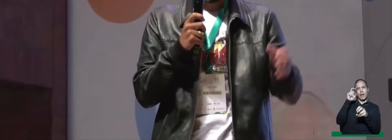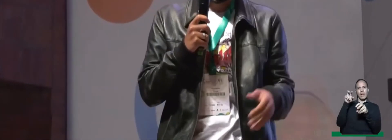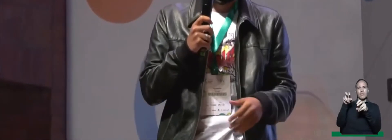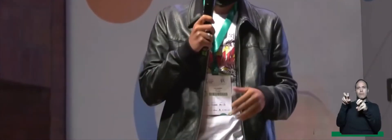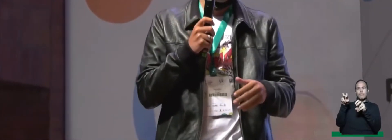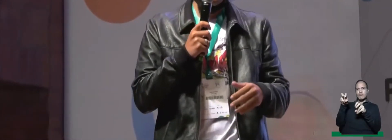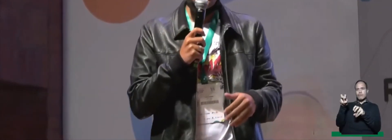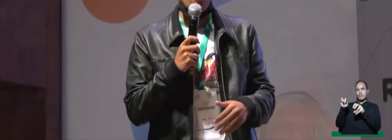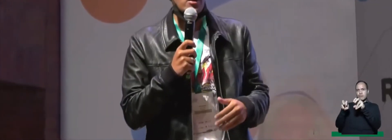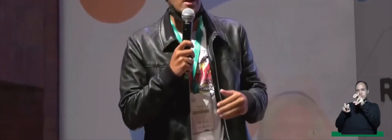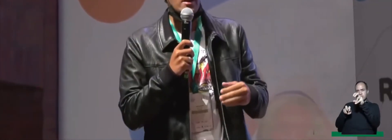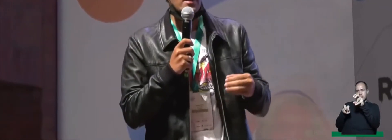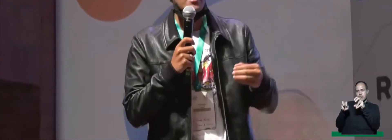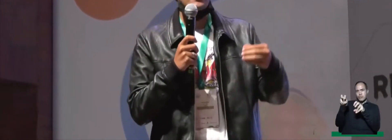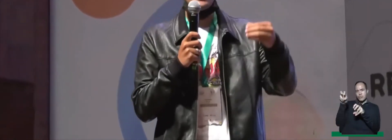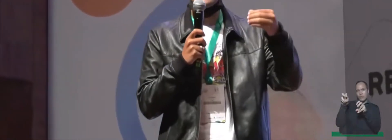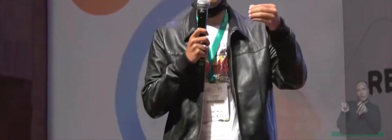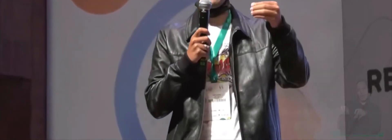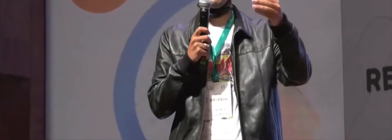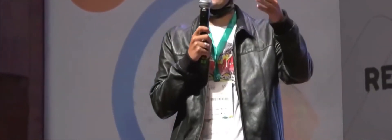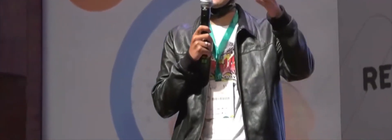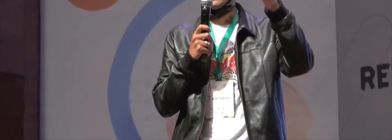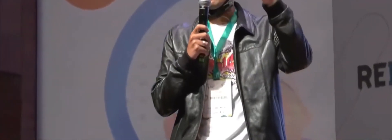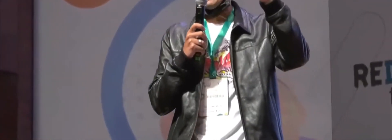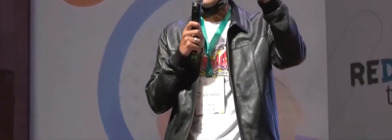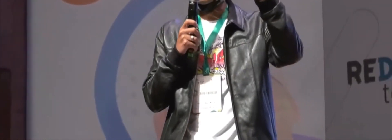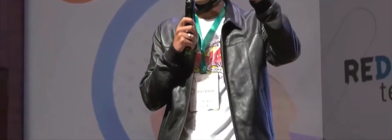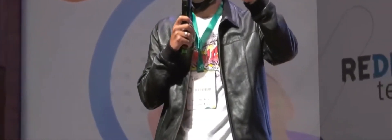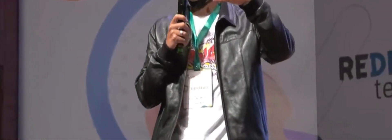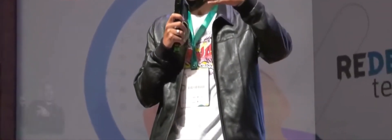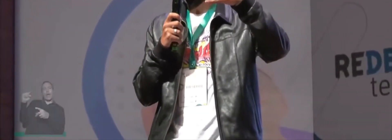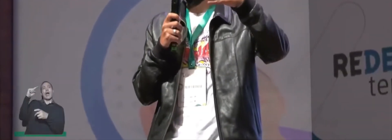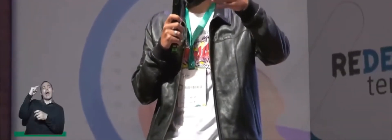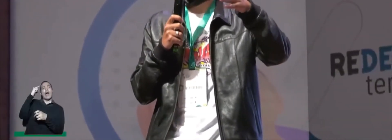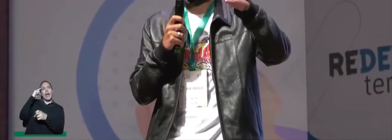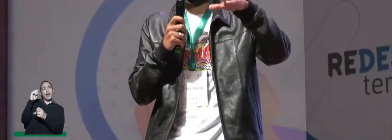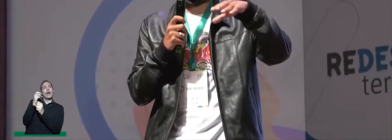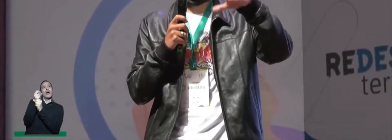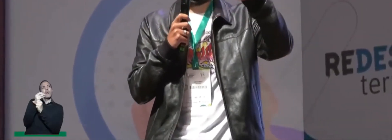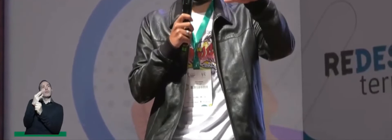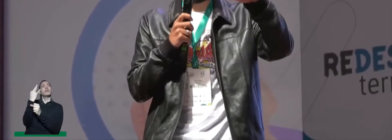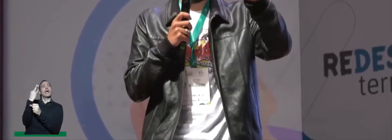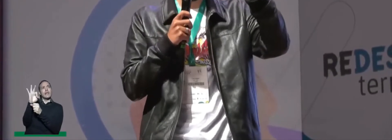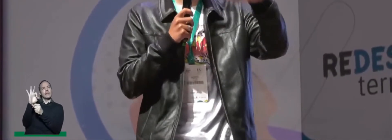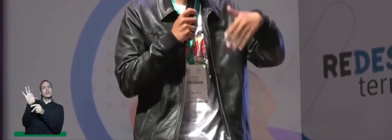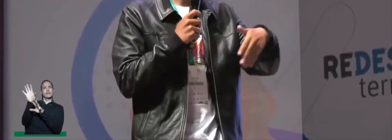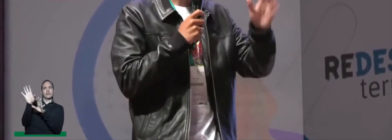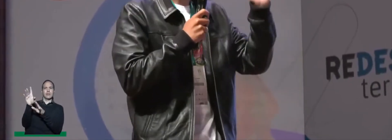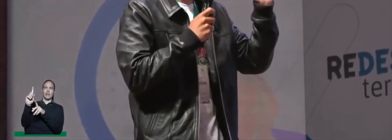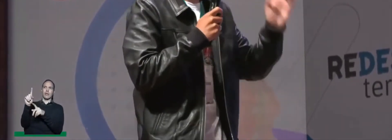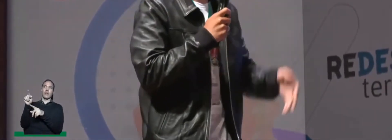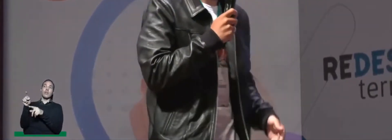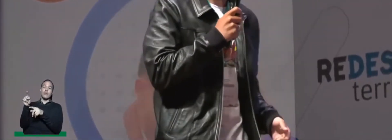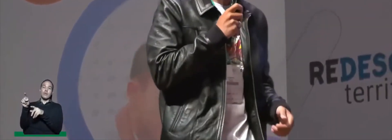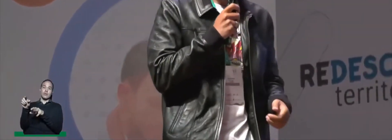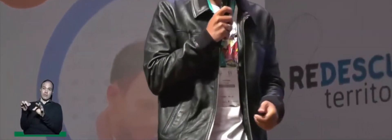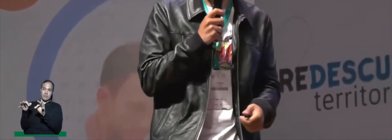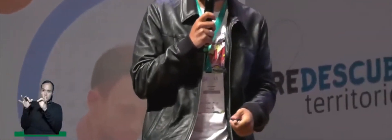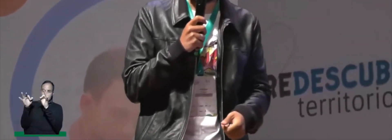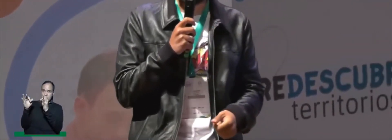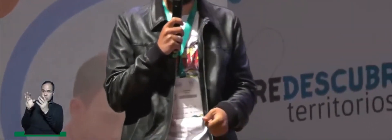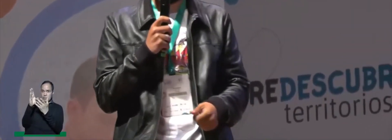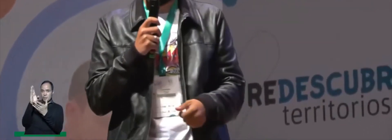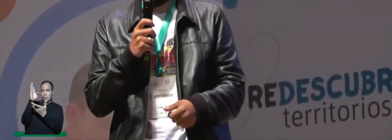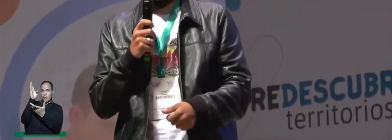montaña entonces que sepan de una vez que lo que es la comuna 3 es una de las comunas es la división oficial de la